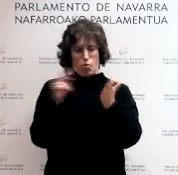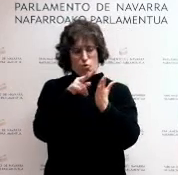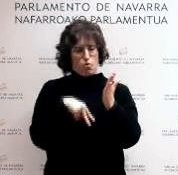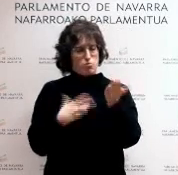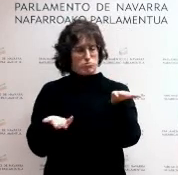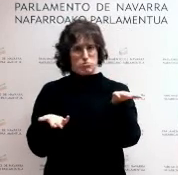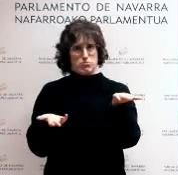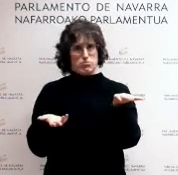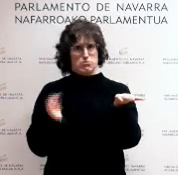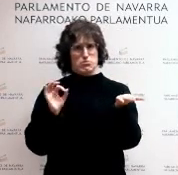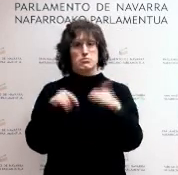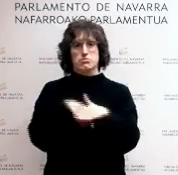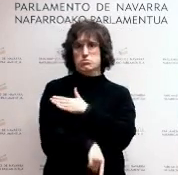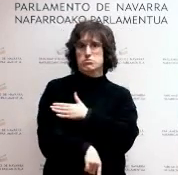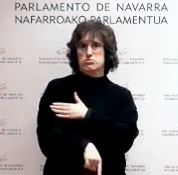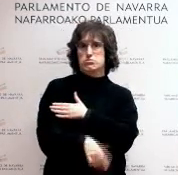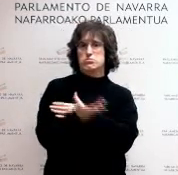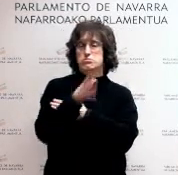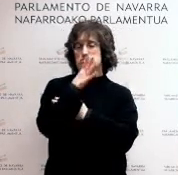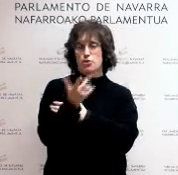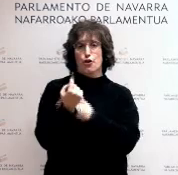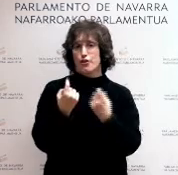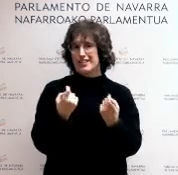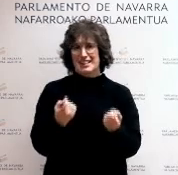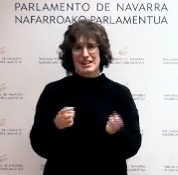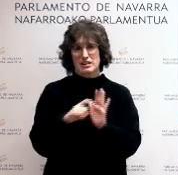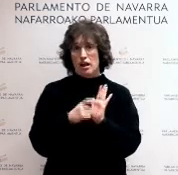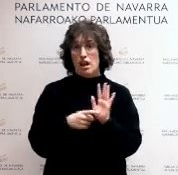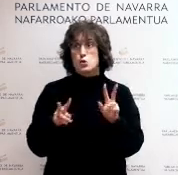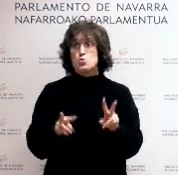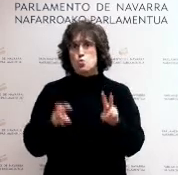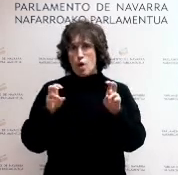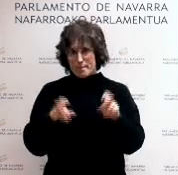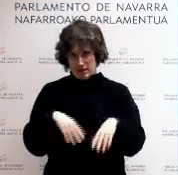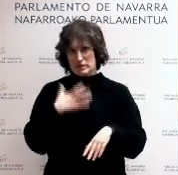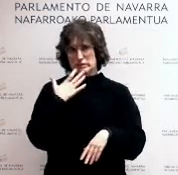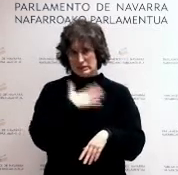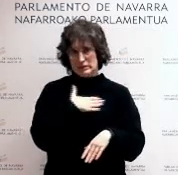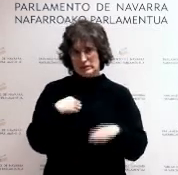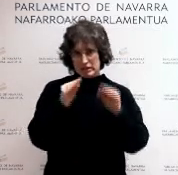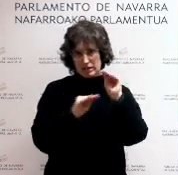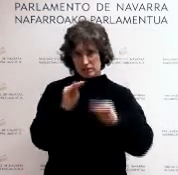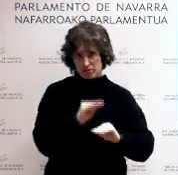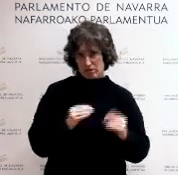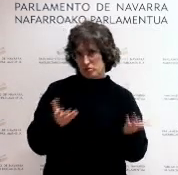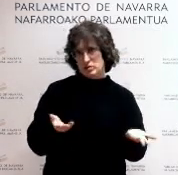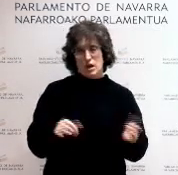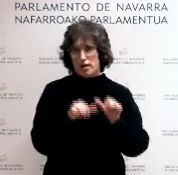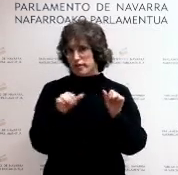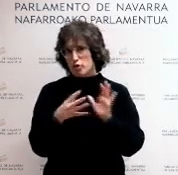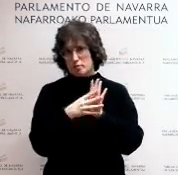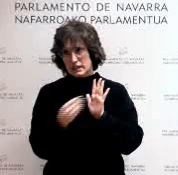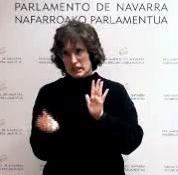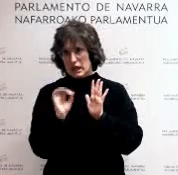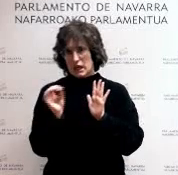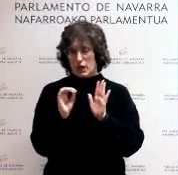es de tal envergadura que necesitan una nueva ley para su corrección. O sea, no basta con una interpretación, no basta con una corrección técnica,